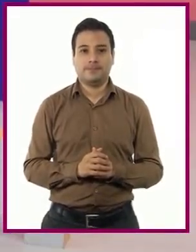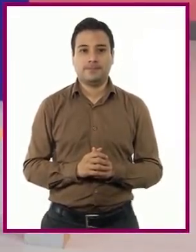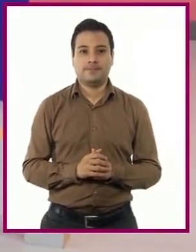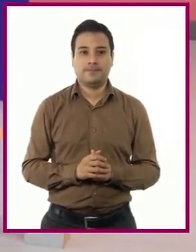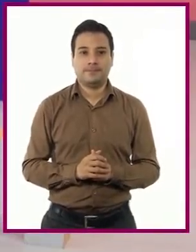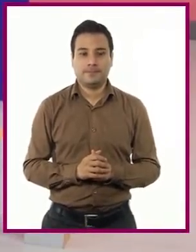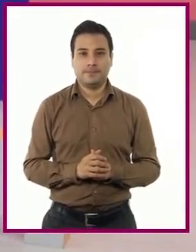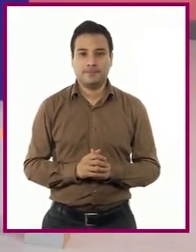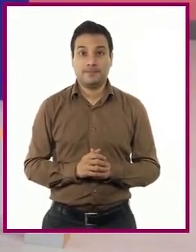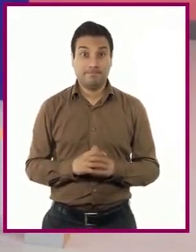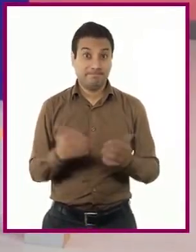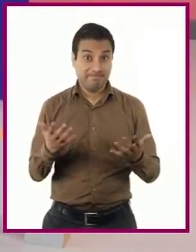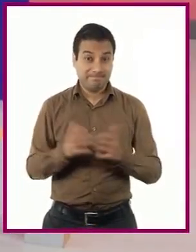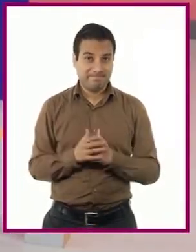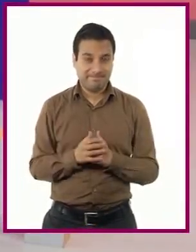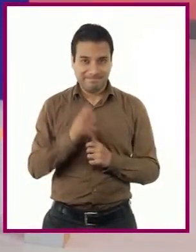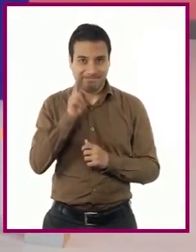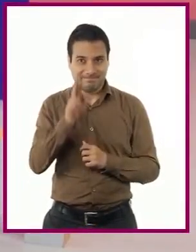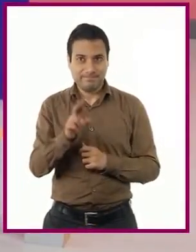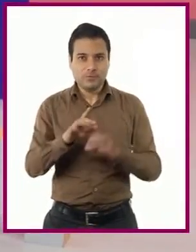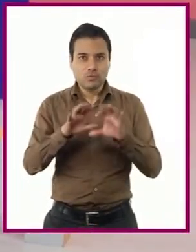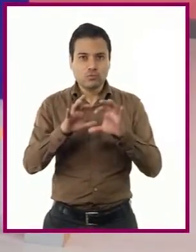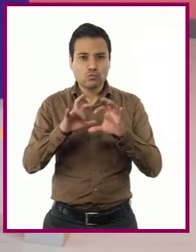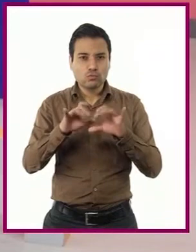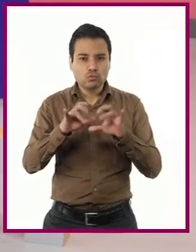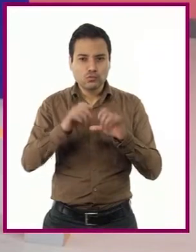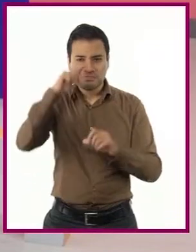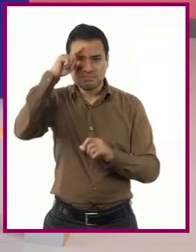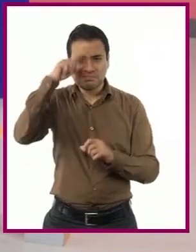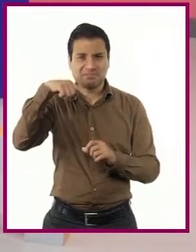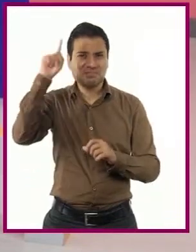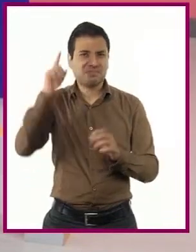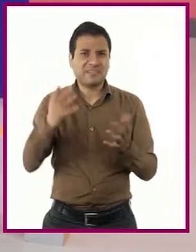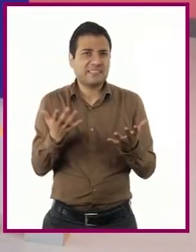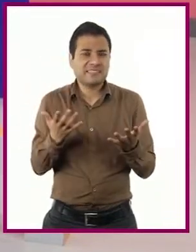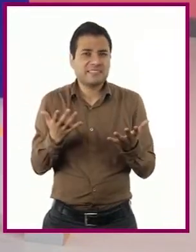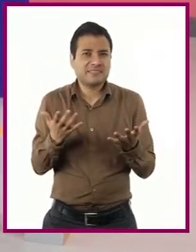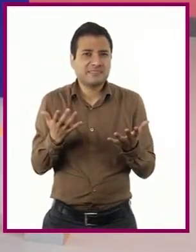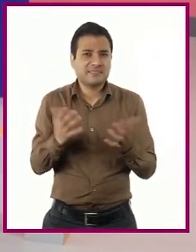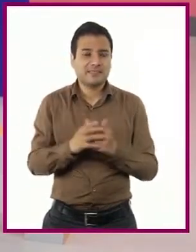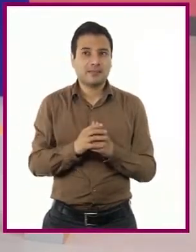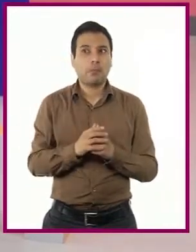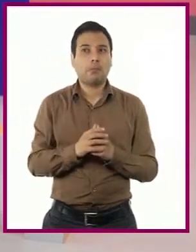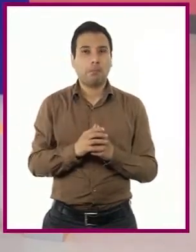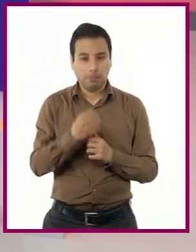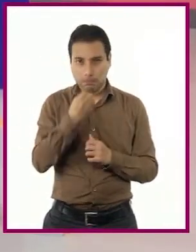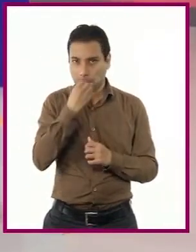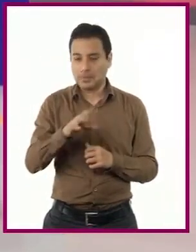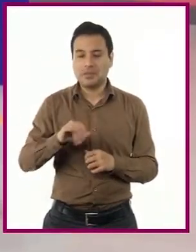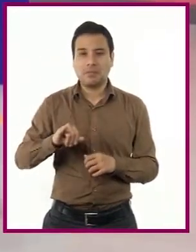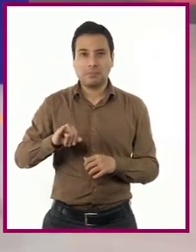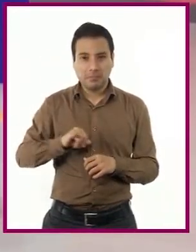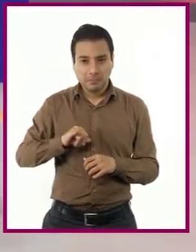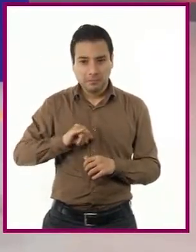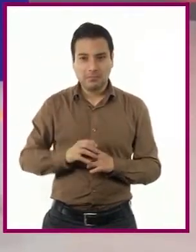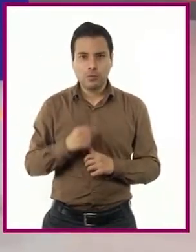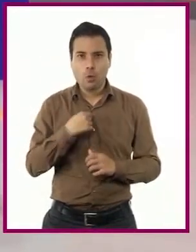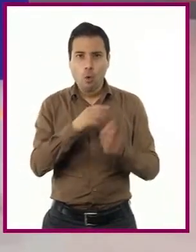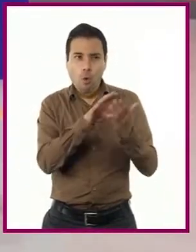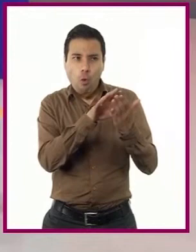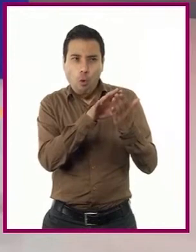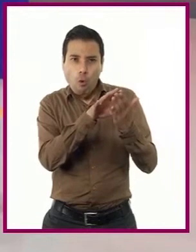Con el uso de las herramientas que vimos es muy sencillo hacer que los textos se lean fácilmente. Me gustó saber cómo copiar un formato y hacer